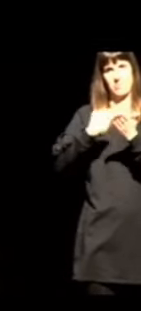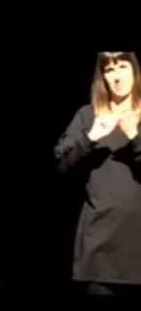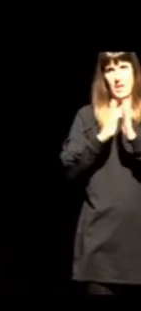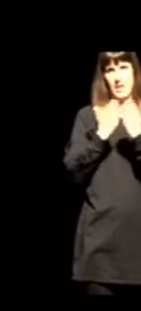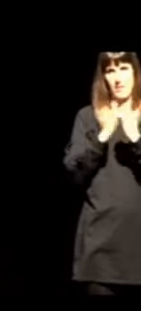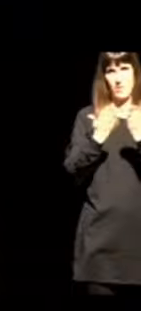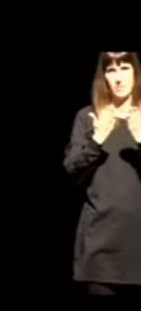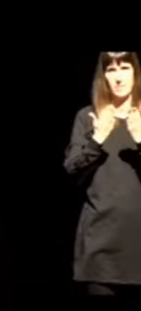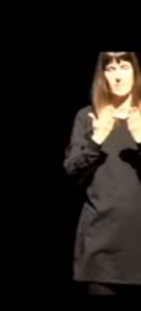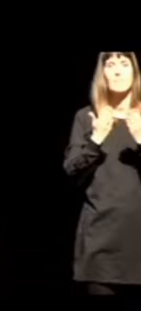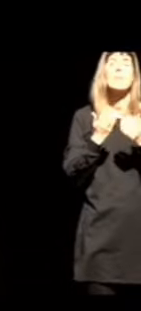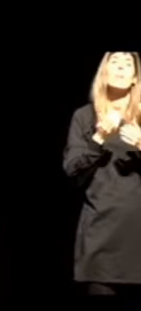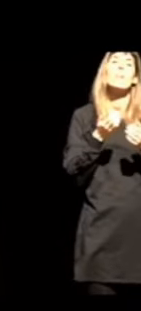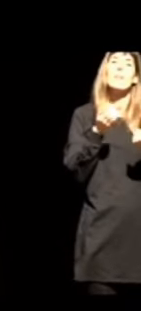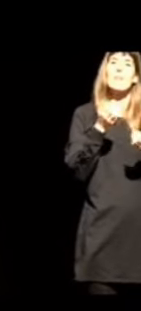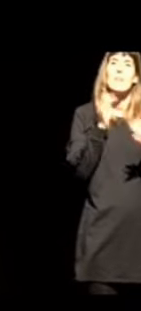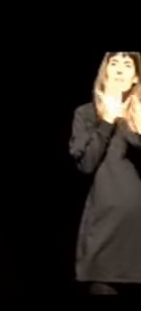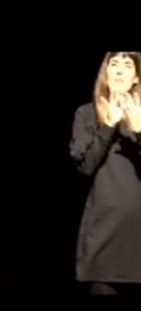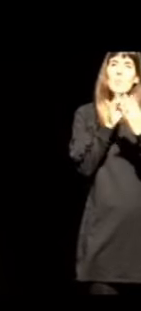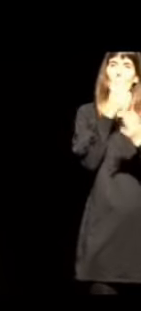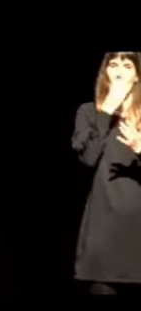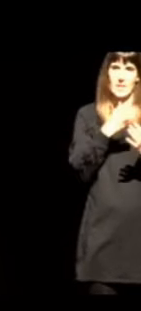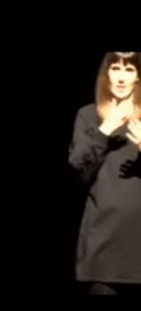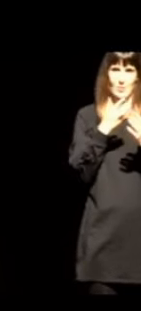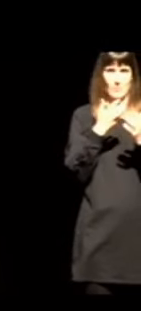Buen trato y los proyectos de amor.